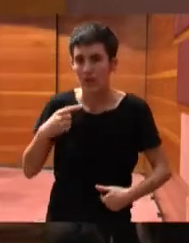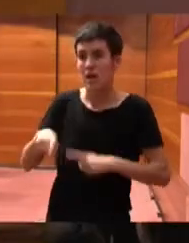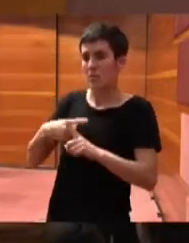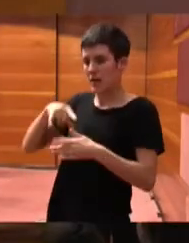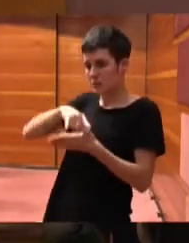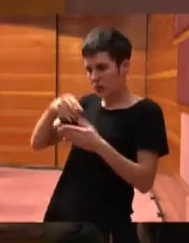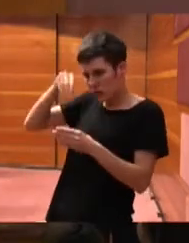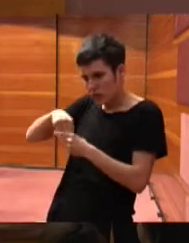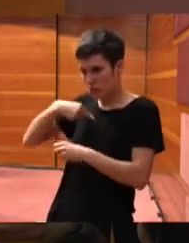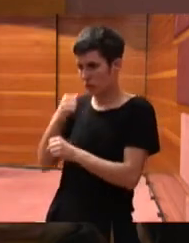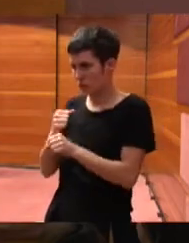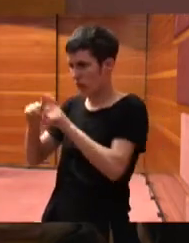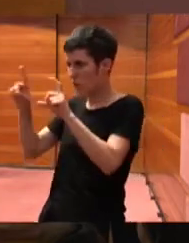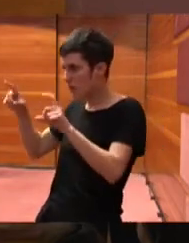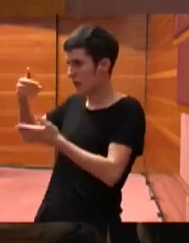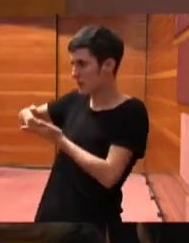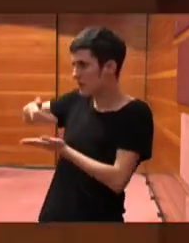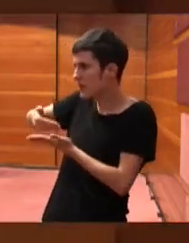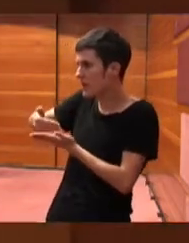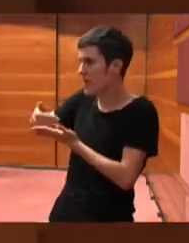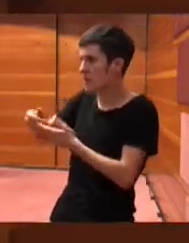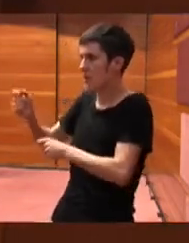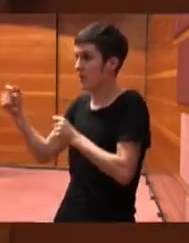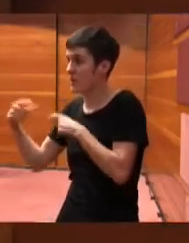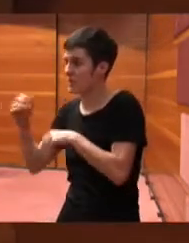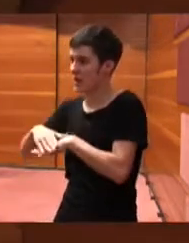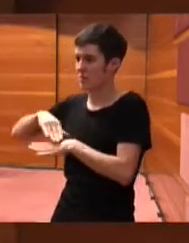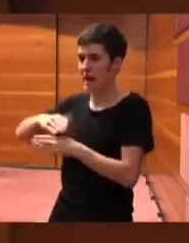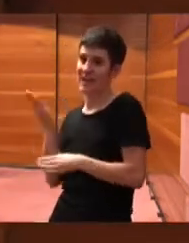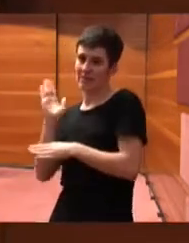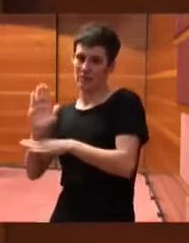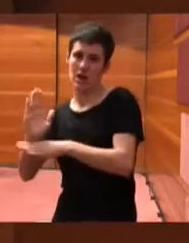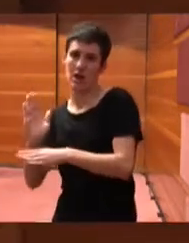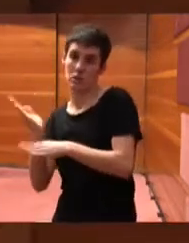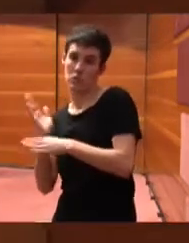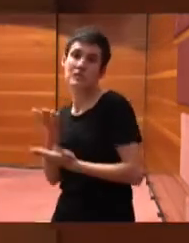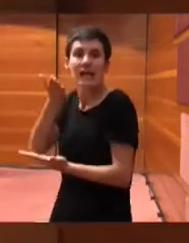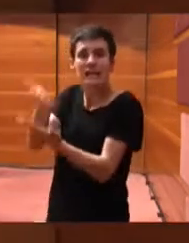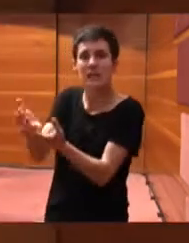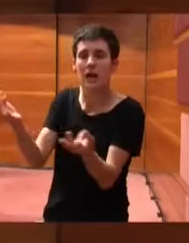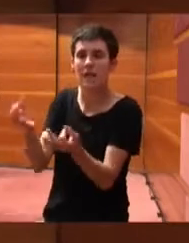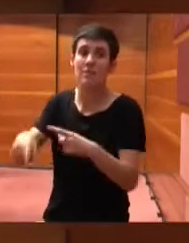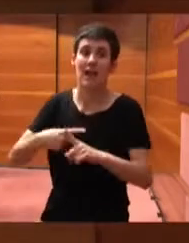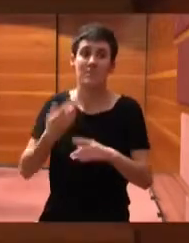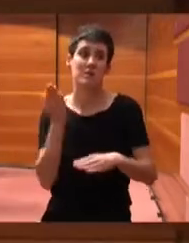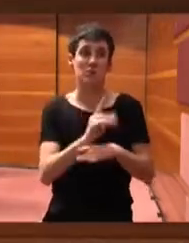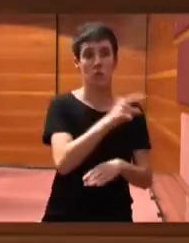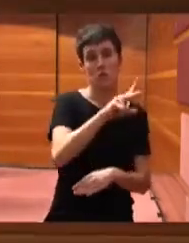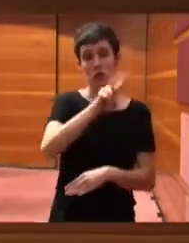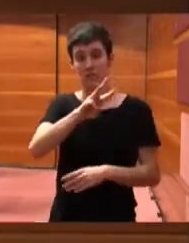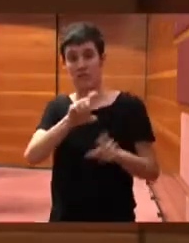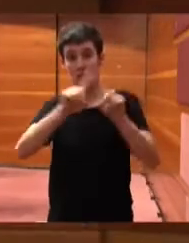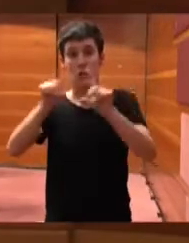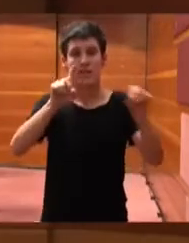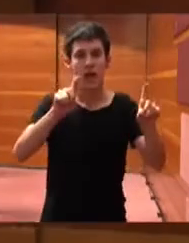Big Data con Alex, un compañero, y me estaba pidiendo feedback para entregar una propuesta. A la vez tenía que entregar la propuesta 1, 2 y 3 comerciales,